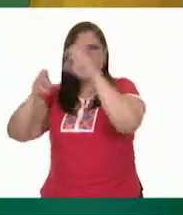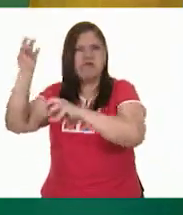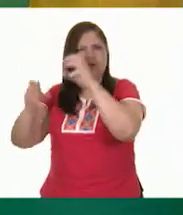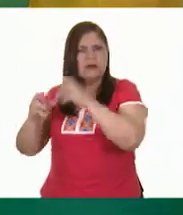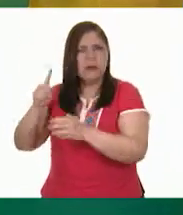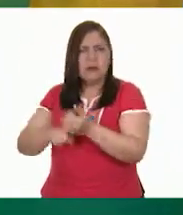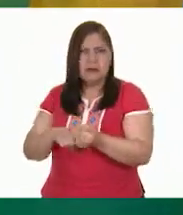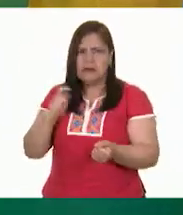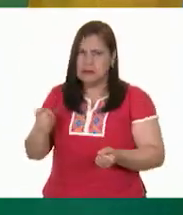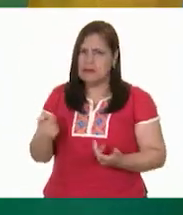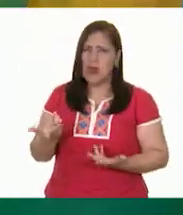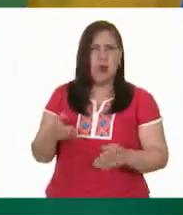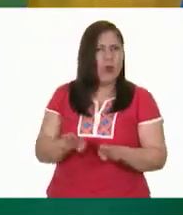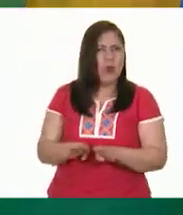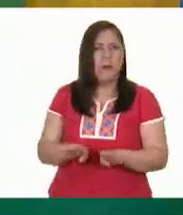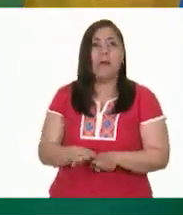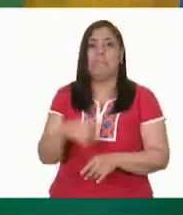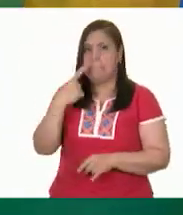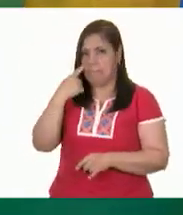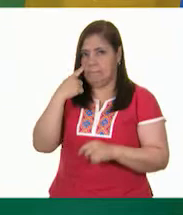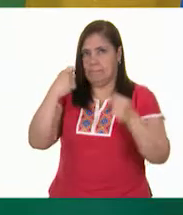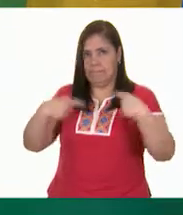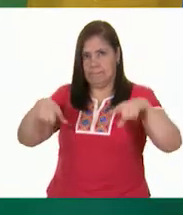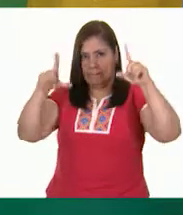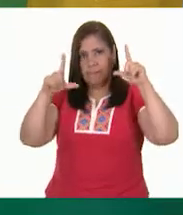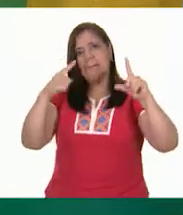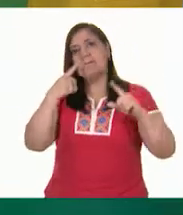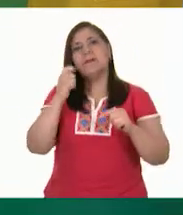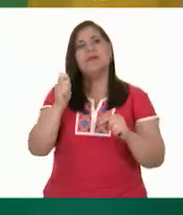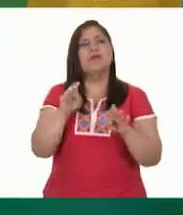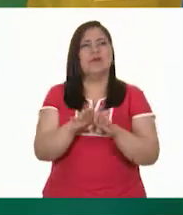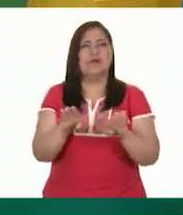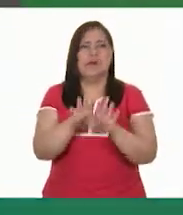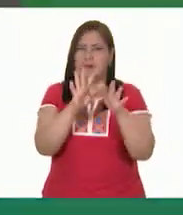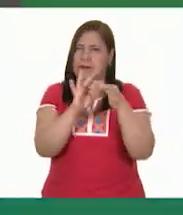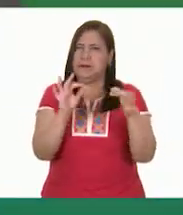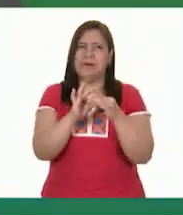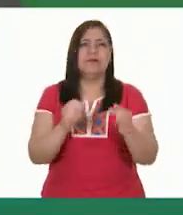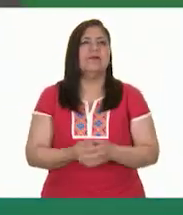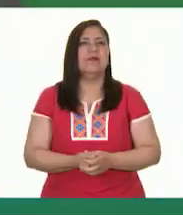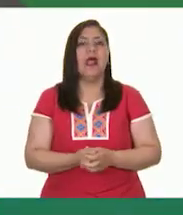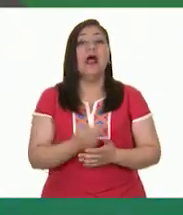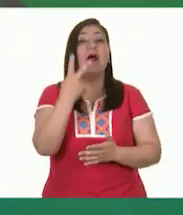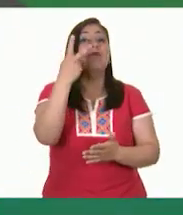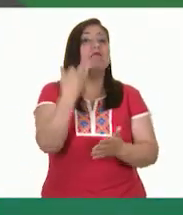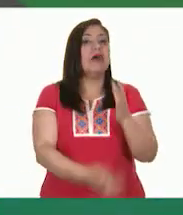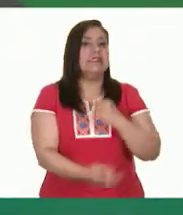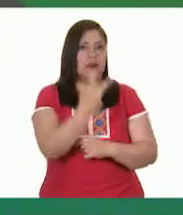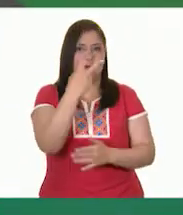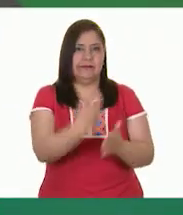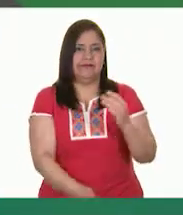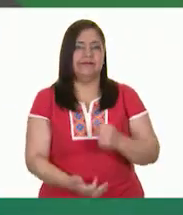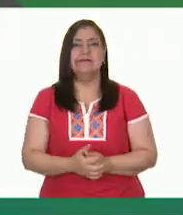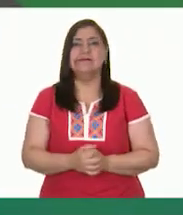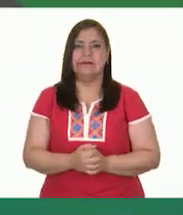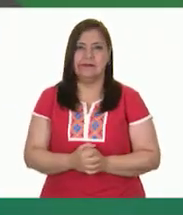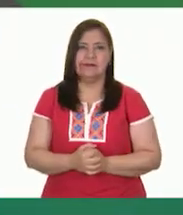terminamos nuestra imagen, lo vamos a ver. A ver, a ver, a ver. Solo faltan dos, maestro. Solo faltan dos. A